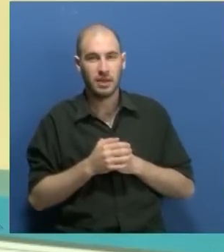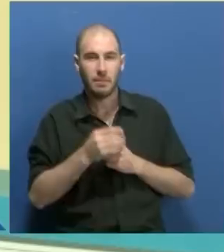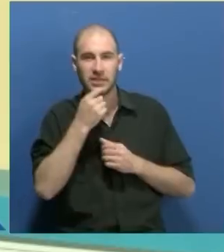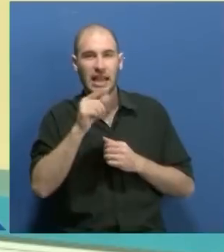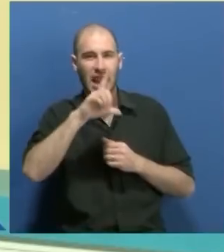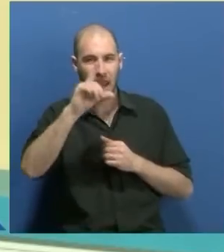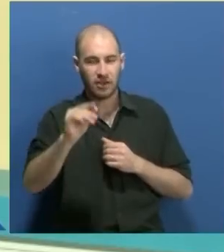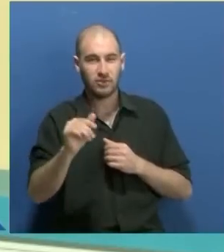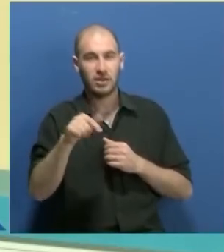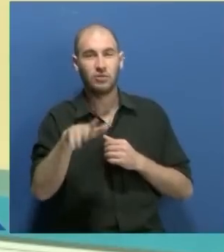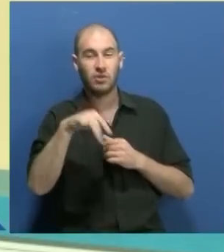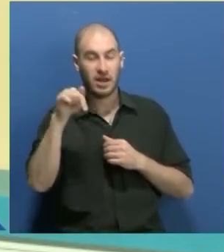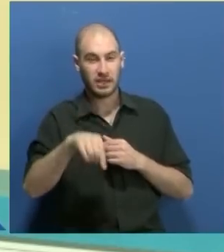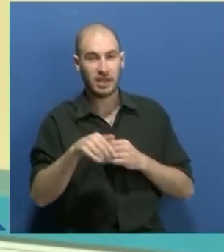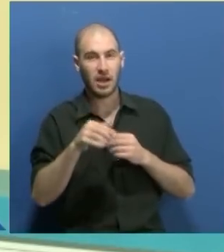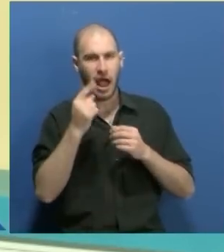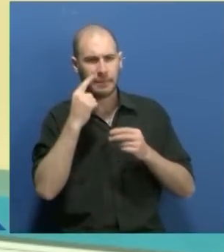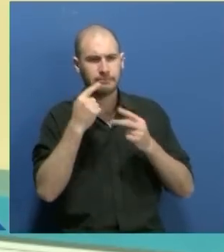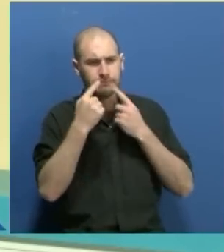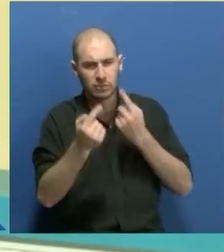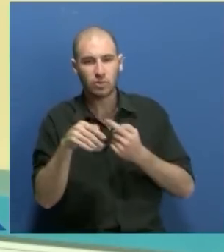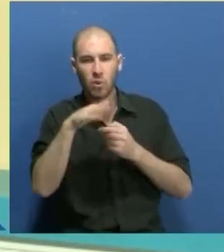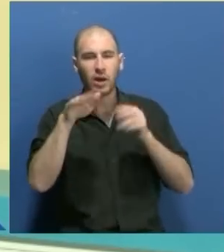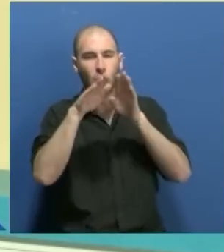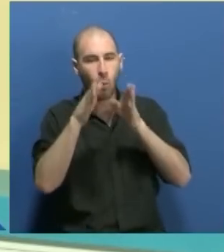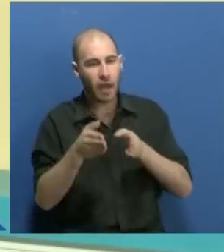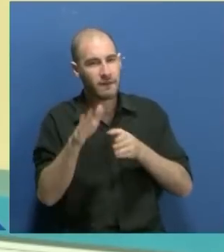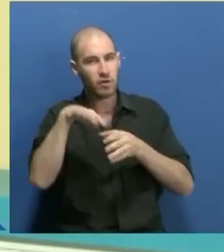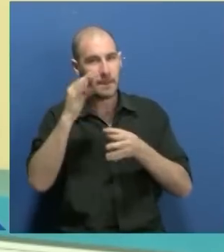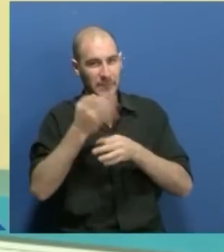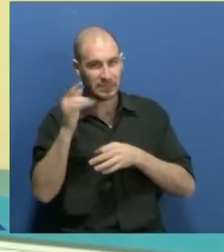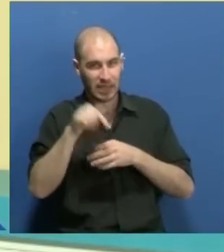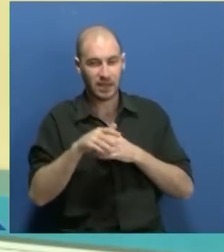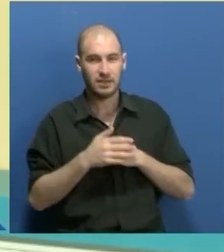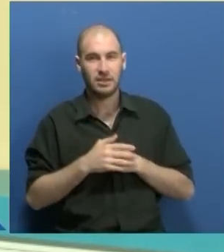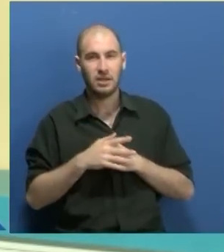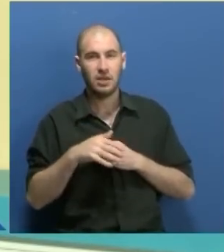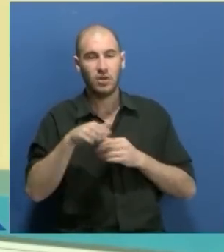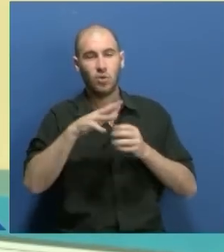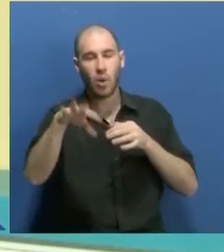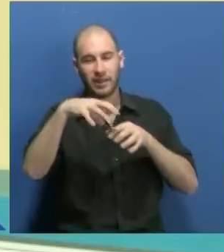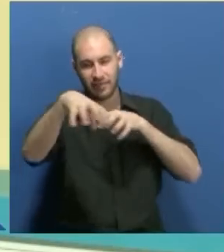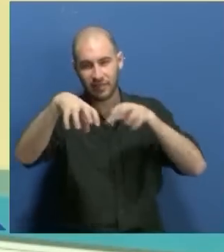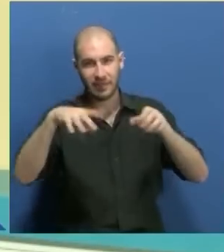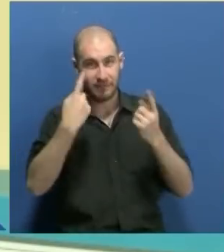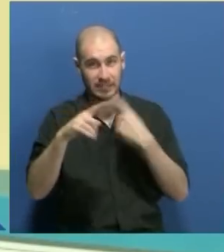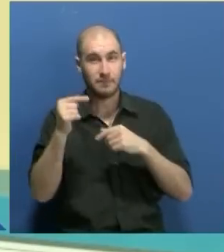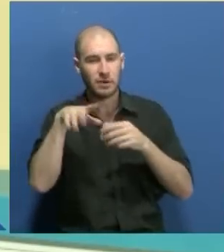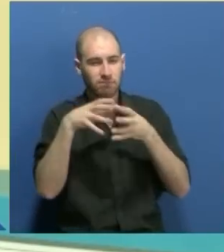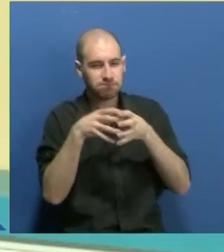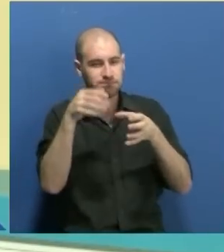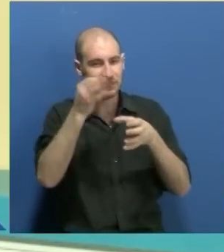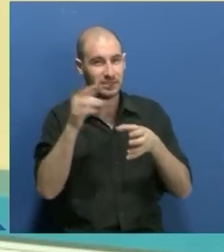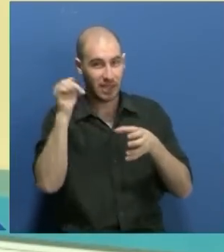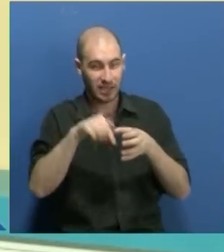marginal. Uh-huh. Entonces empezamos a sondear en la Villa Las Cuevas en particular, en distintos aleros, pero en ese en particular, en el que